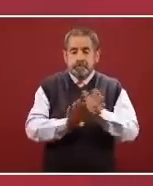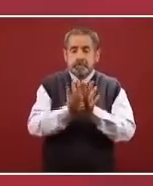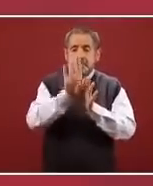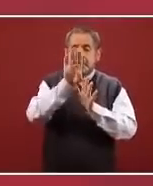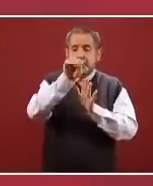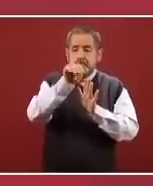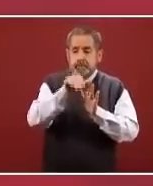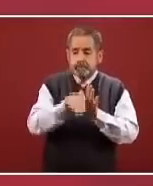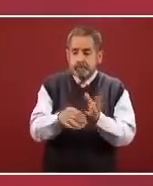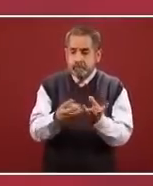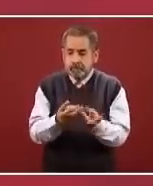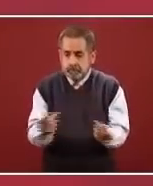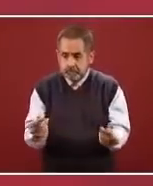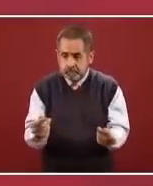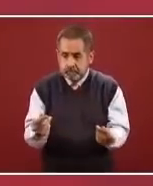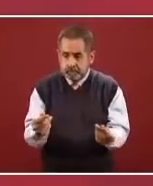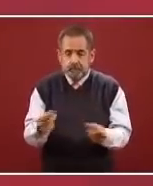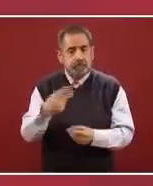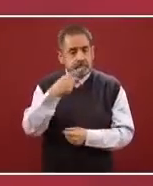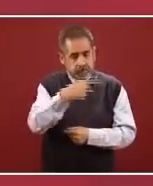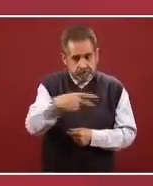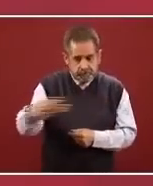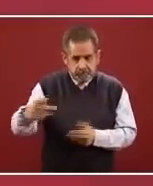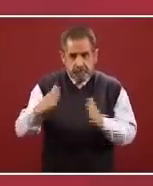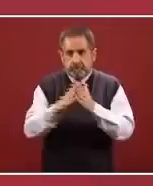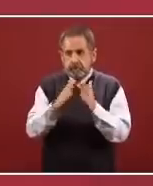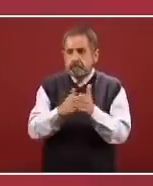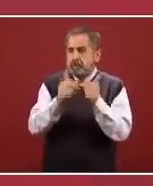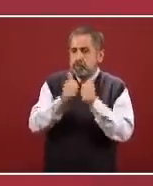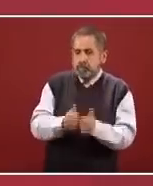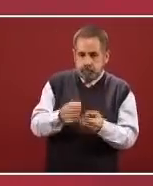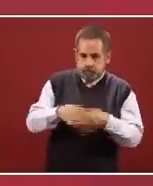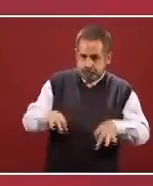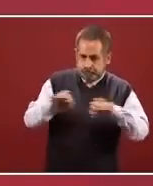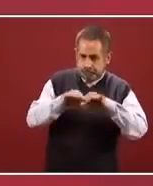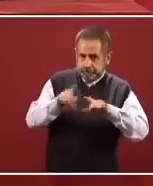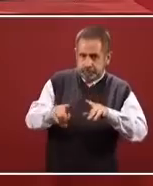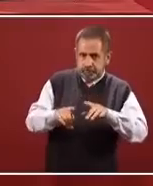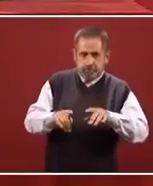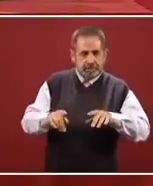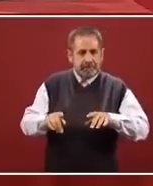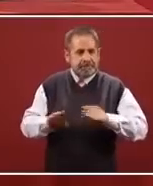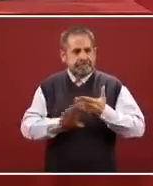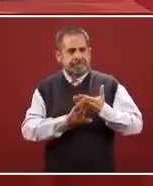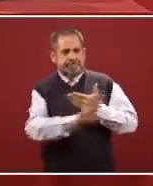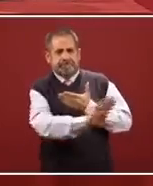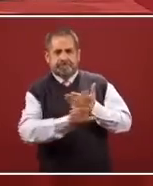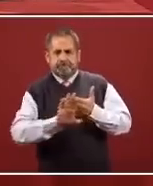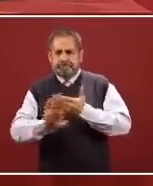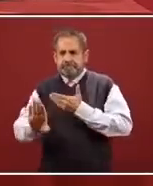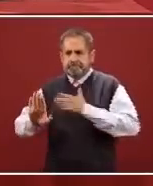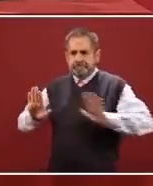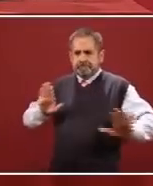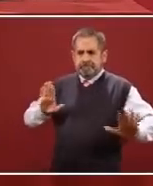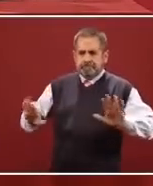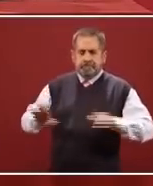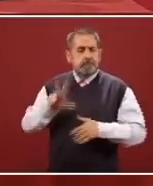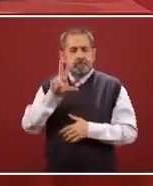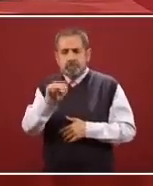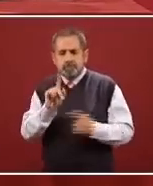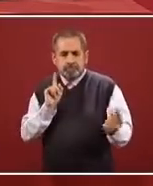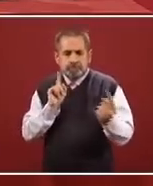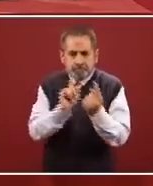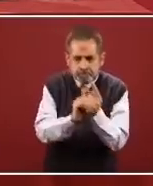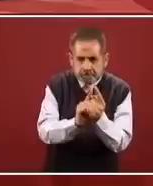Yo agregaría en sus casas. Es muy importante la distancia, muy importante no acercarse a las